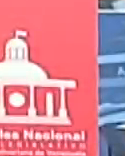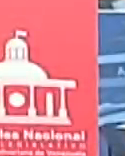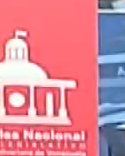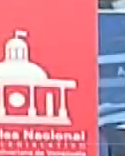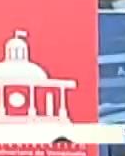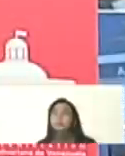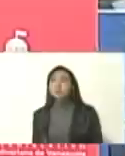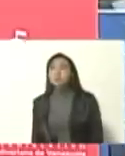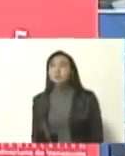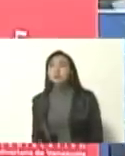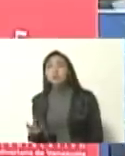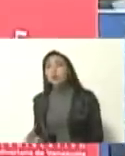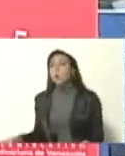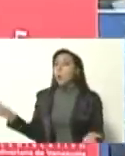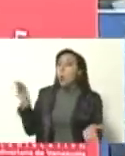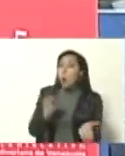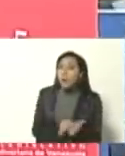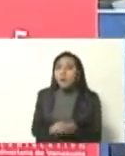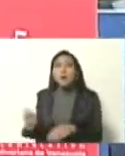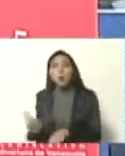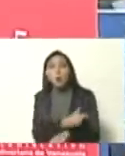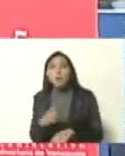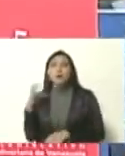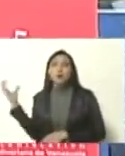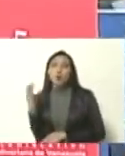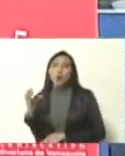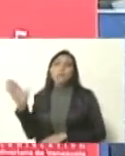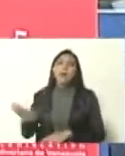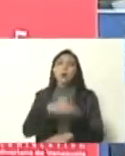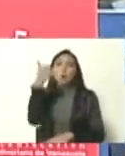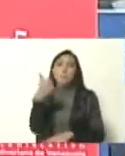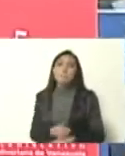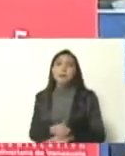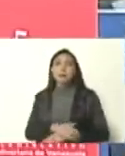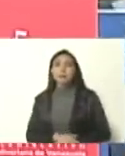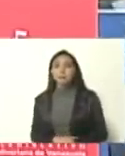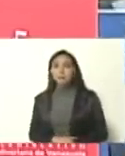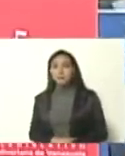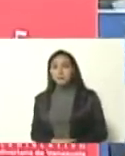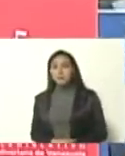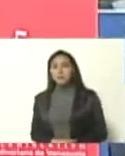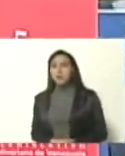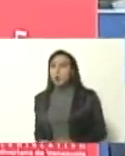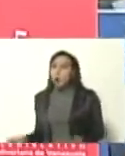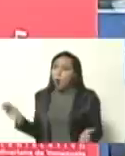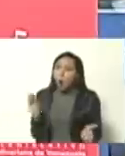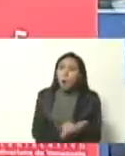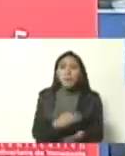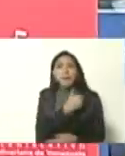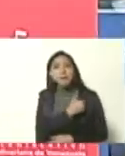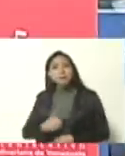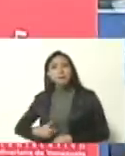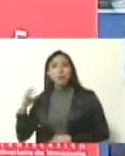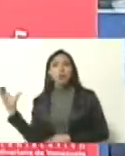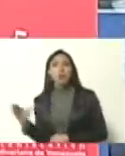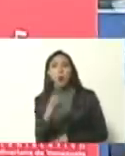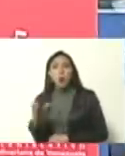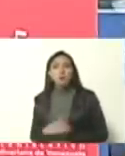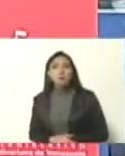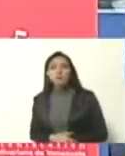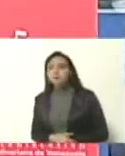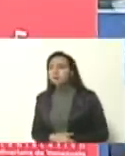Otra vez el gobierno de Colombia. Otra vez Iván Duque, en su